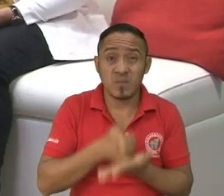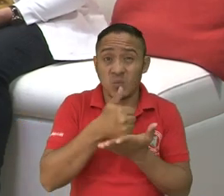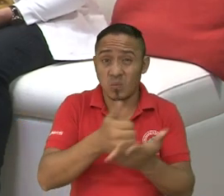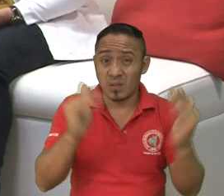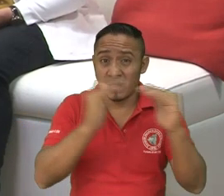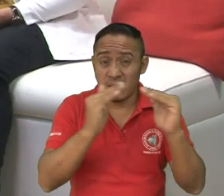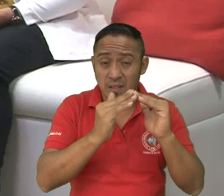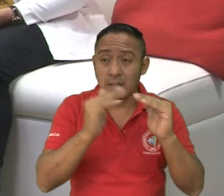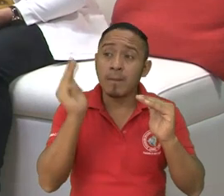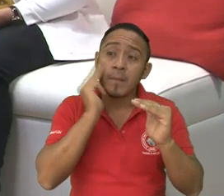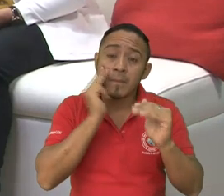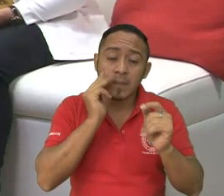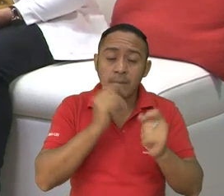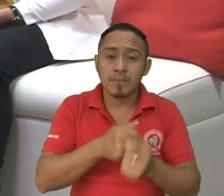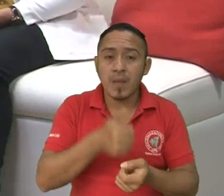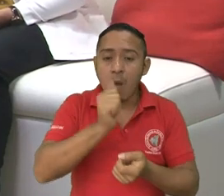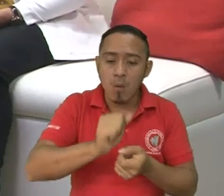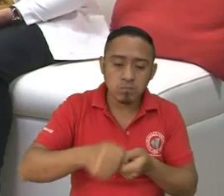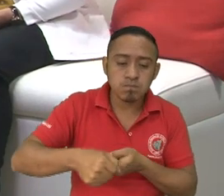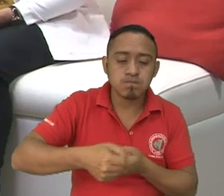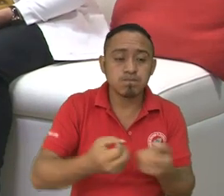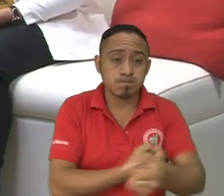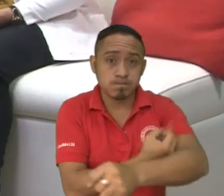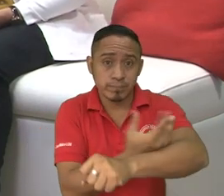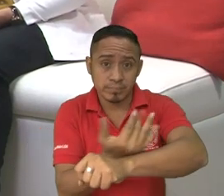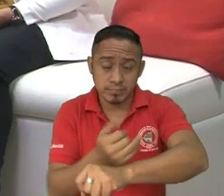siquiera a la mamita a regar las plantitas,